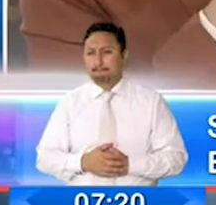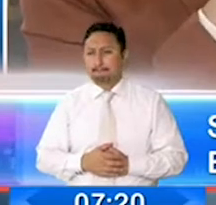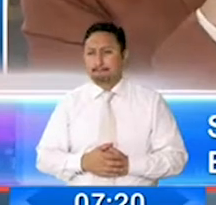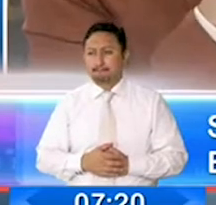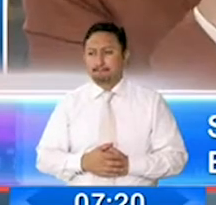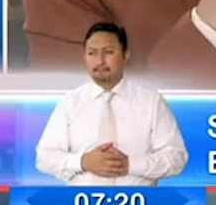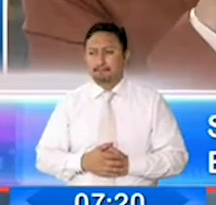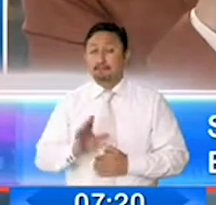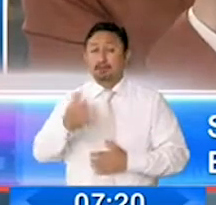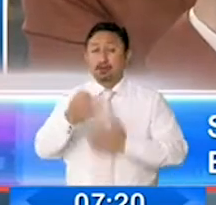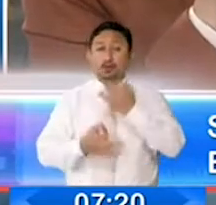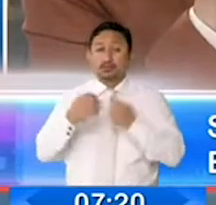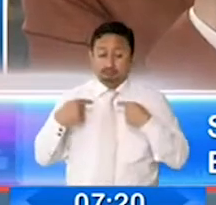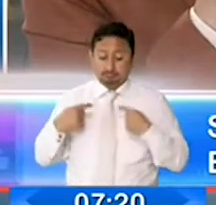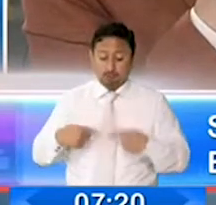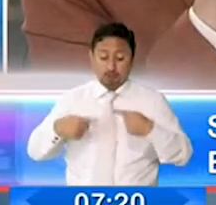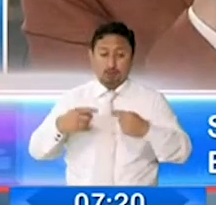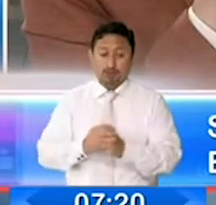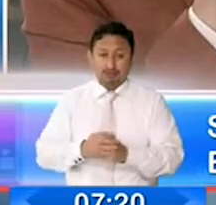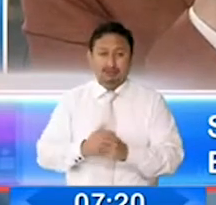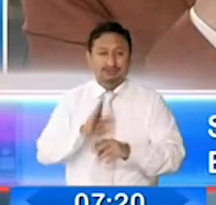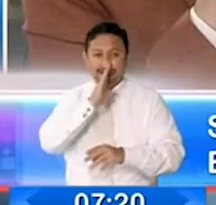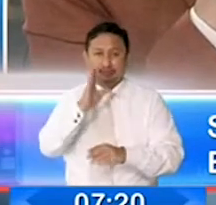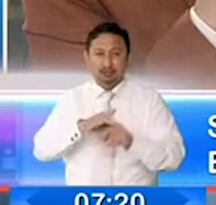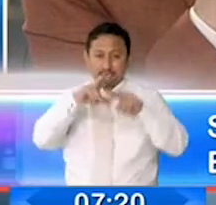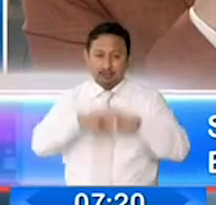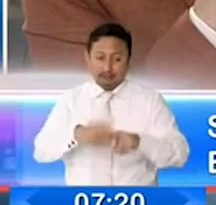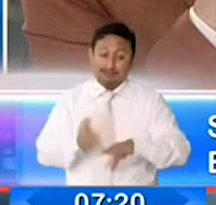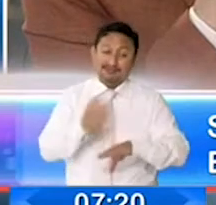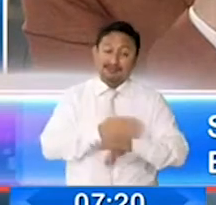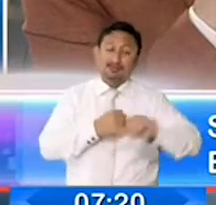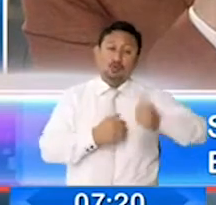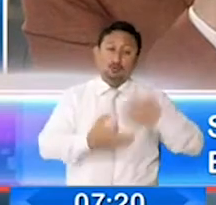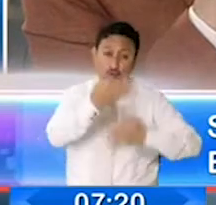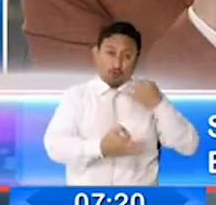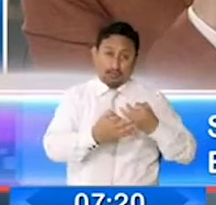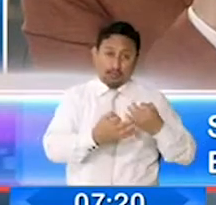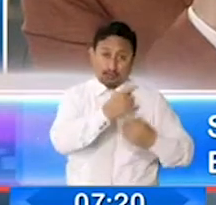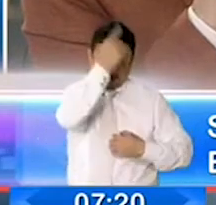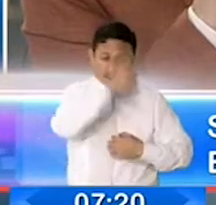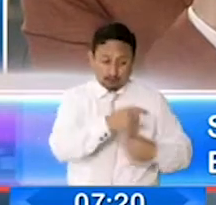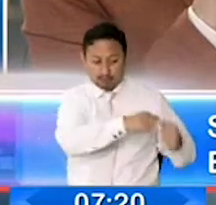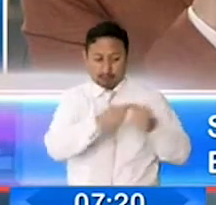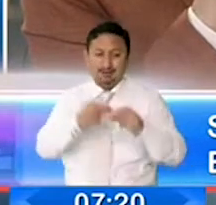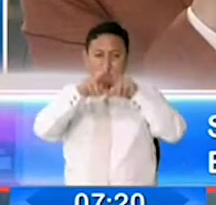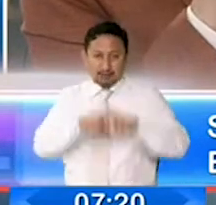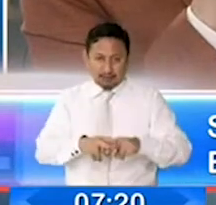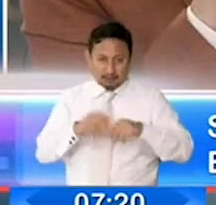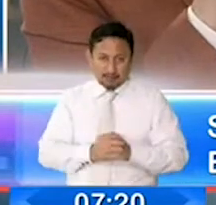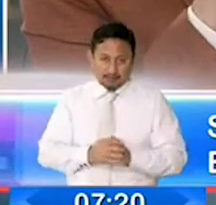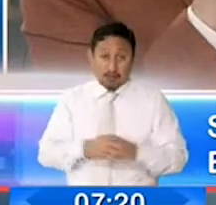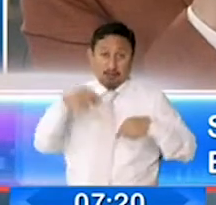Tenemos que resolver sobre decisiones de jueces de otro nivel. Así está como está configurado el sistema jurídico. Por lo tanto, yo creo